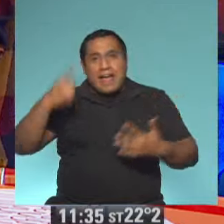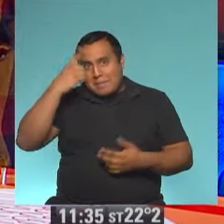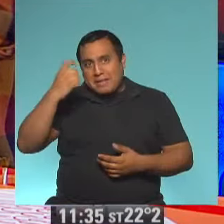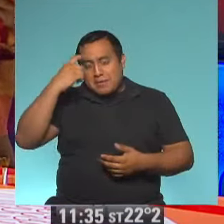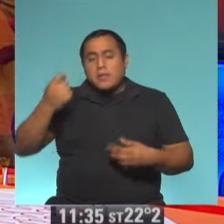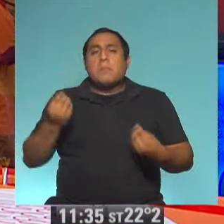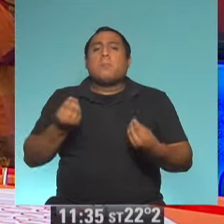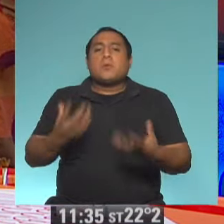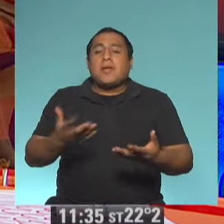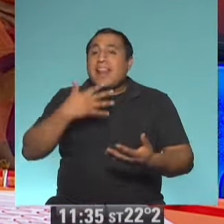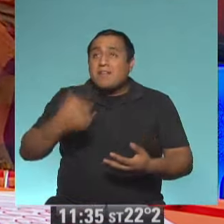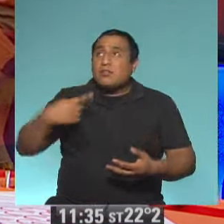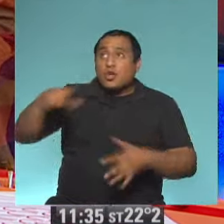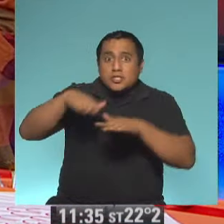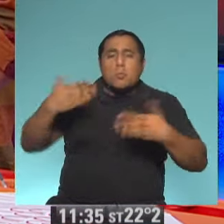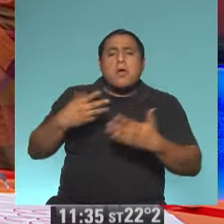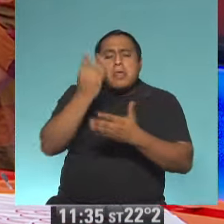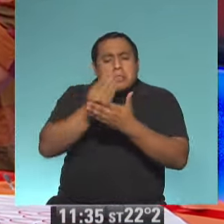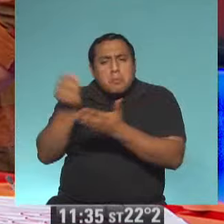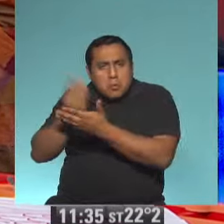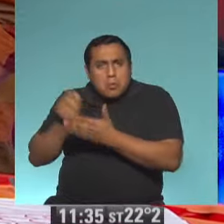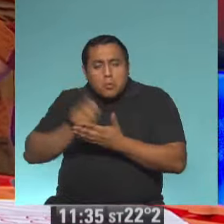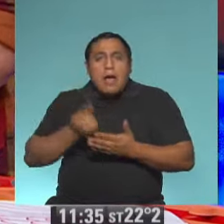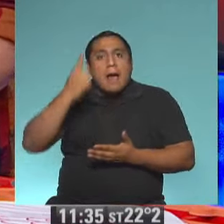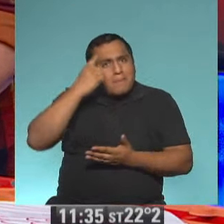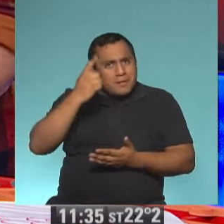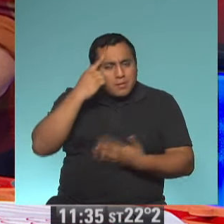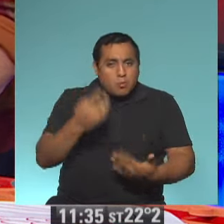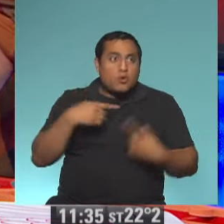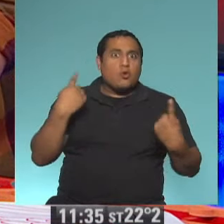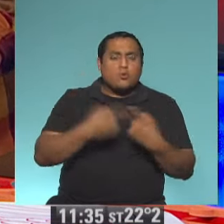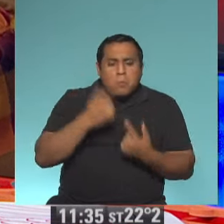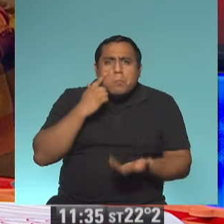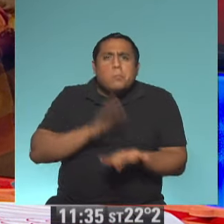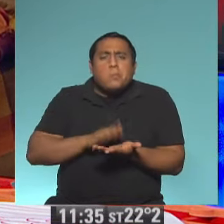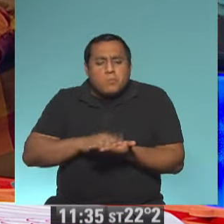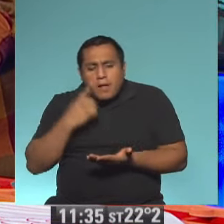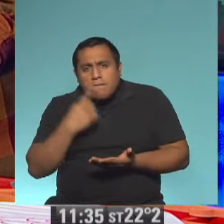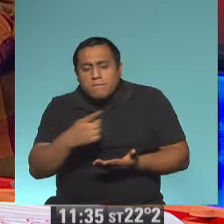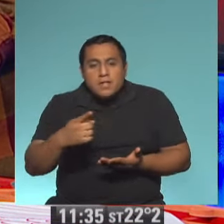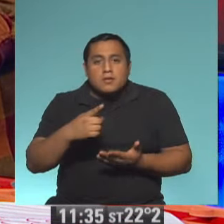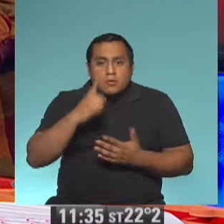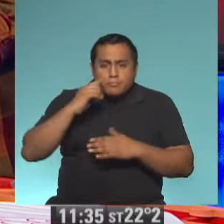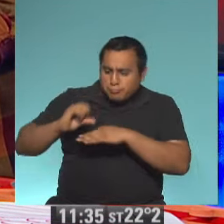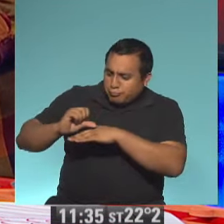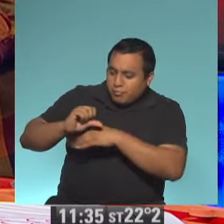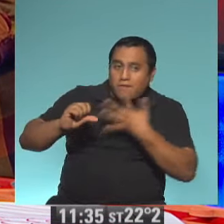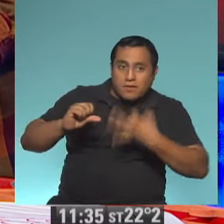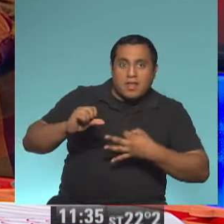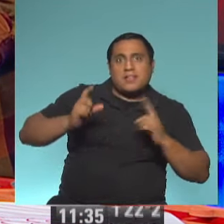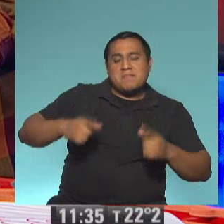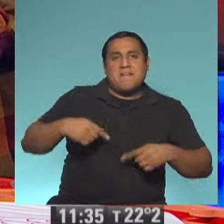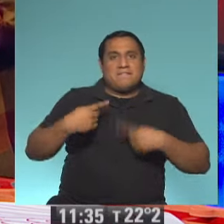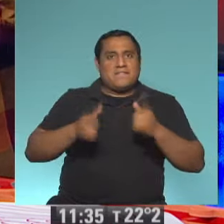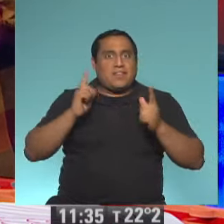porque la verdad que los chicos pueden dibujar, pueden aprender. Nosotros también experimentamos acá con nuestros amigos reales y la seguimos pasando bárbaro.